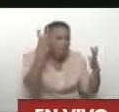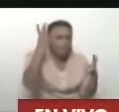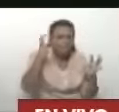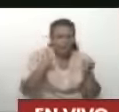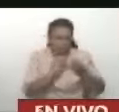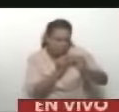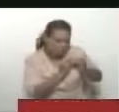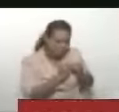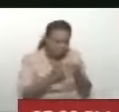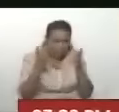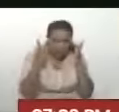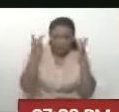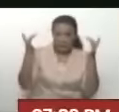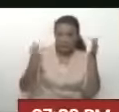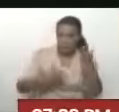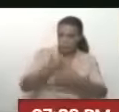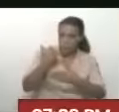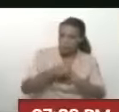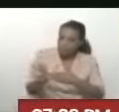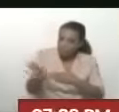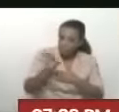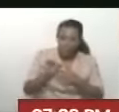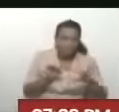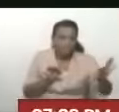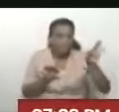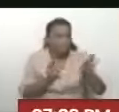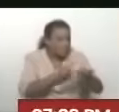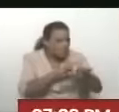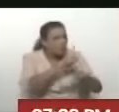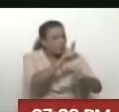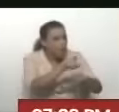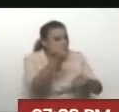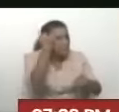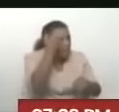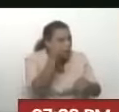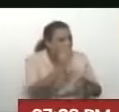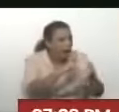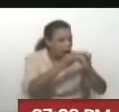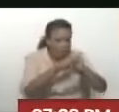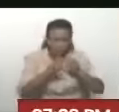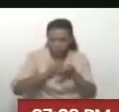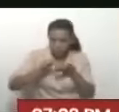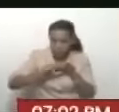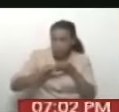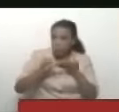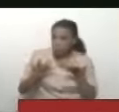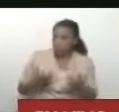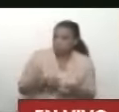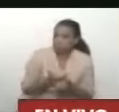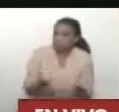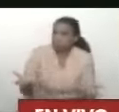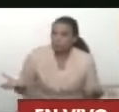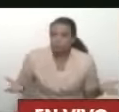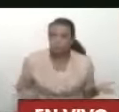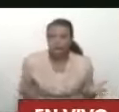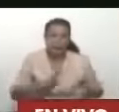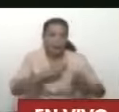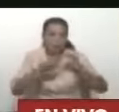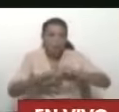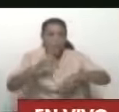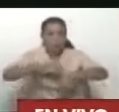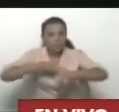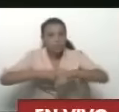crear nuevos proyectos, podamos nosotros consultar con ellos algunas de las ideas de estos proyectos que sean acordes